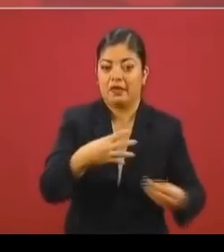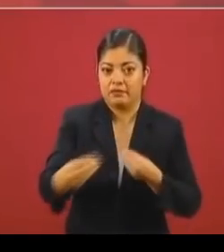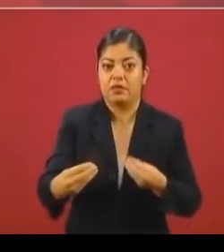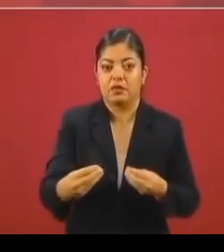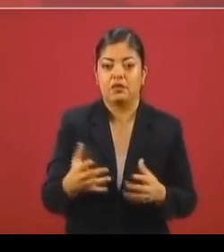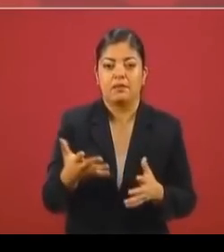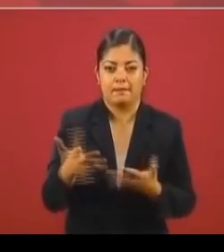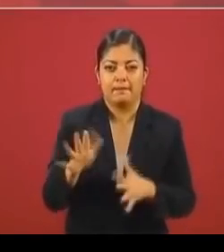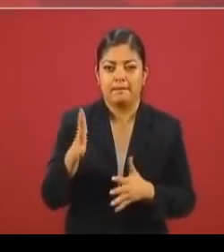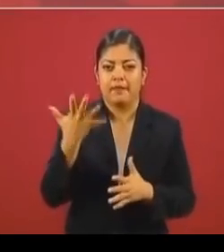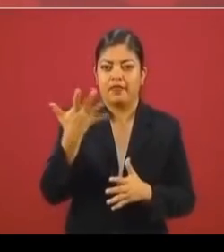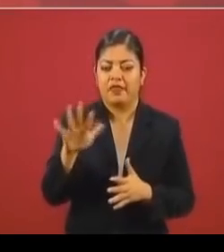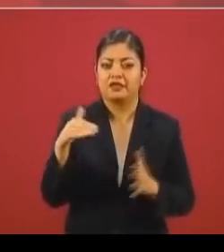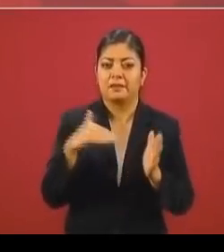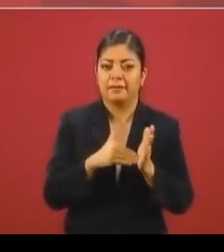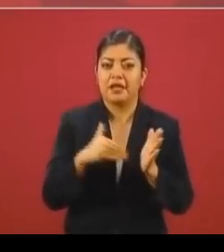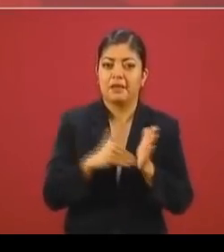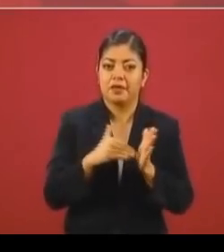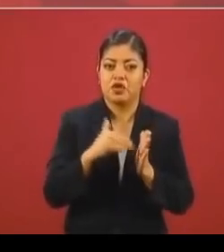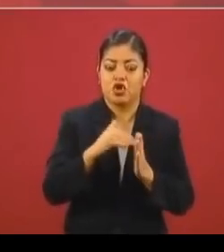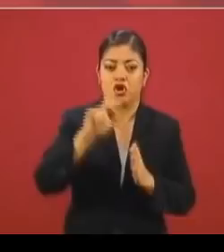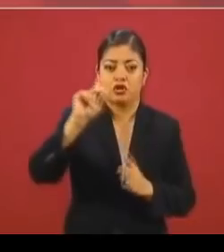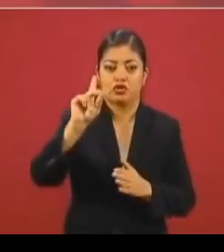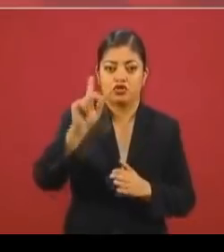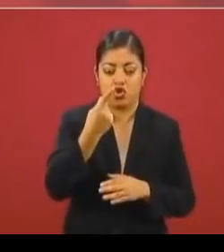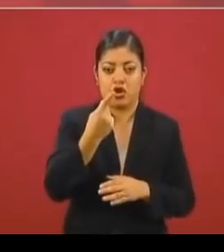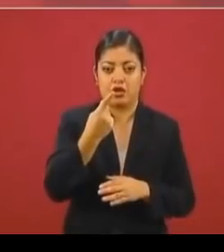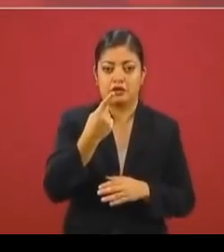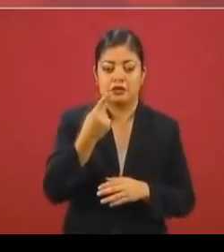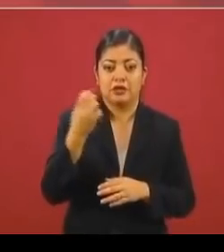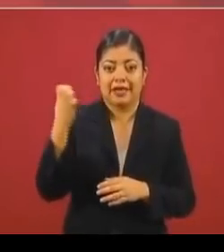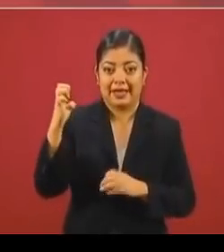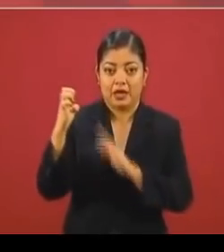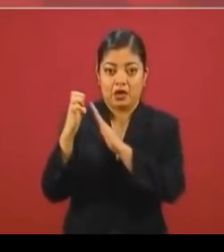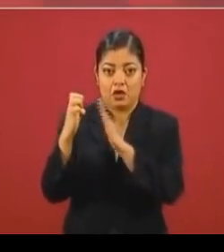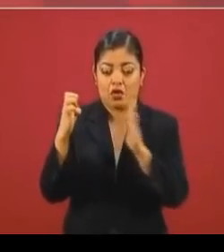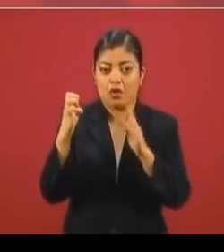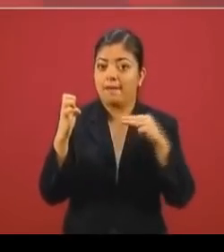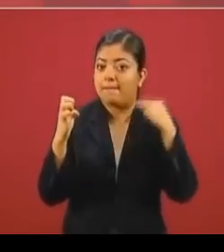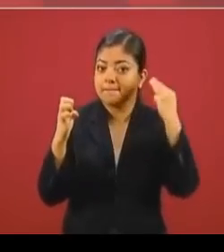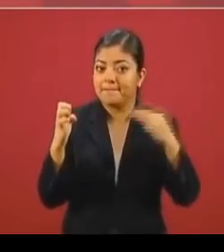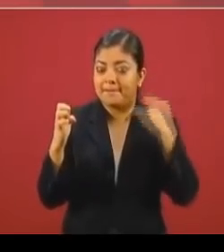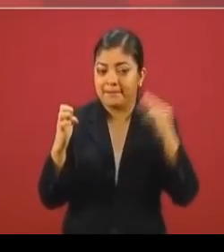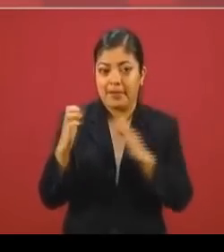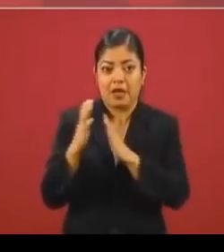Más de 10,000 millones de dólares llegaron de enero a marzo.